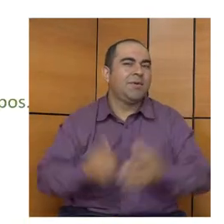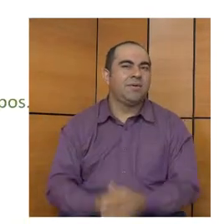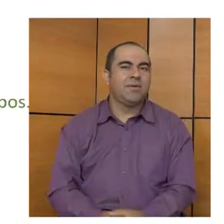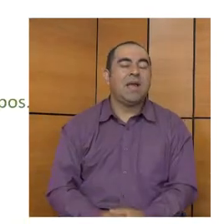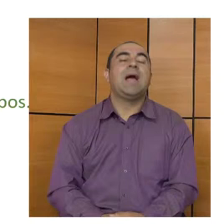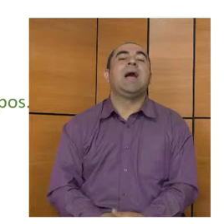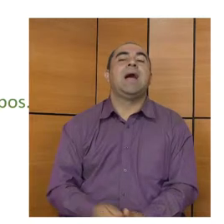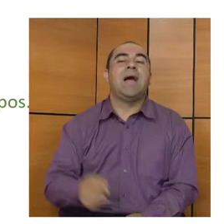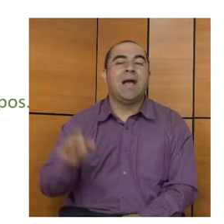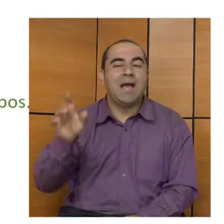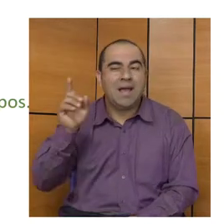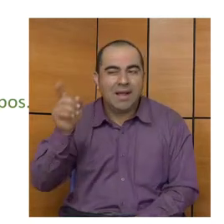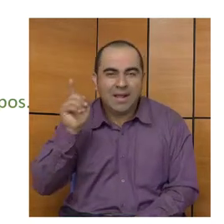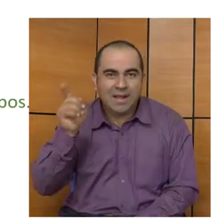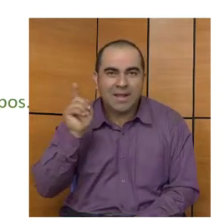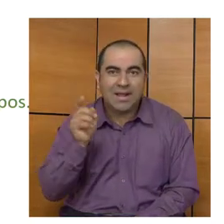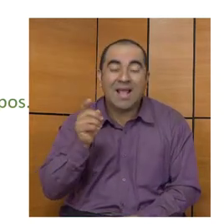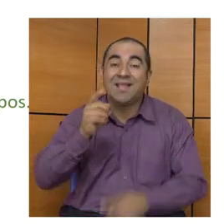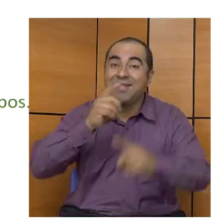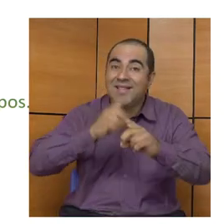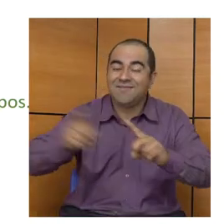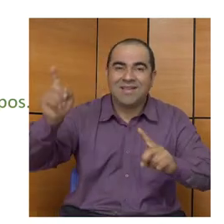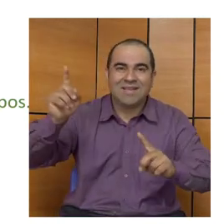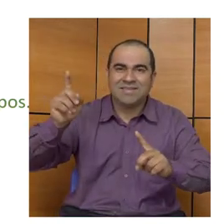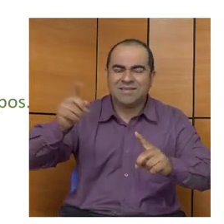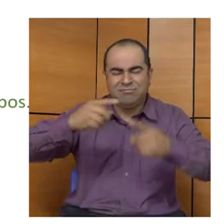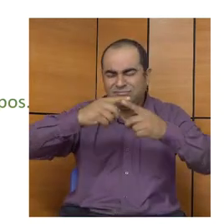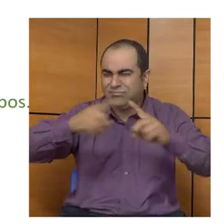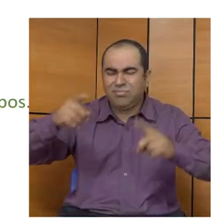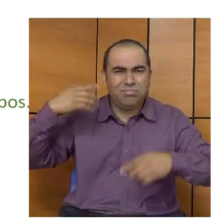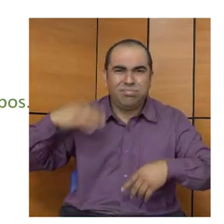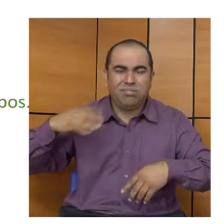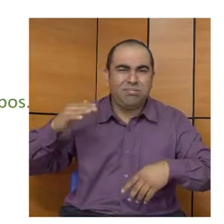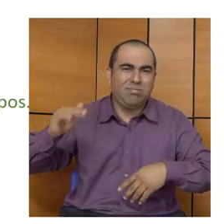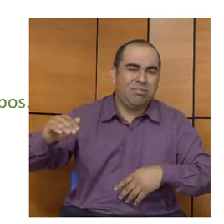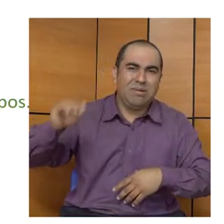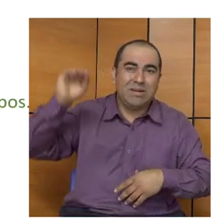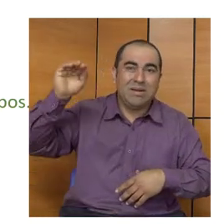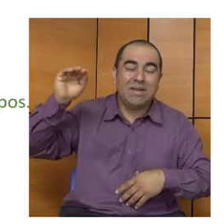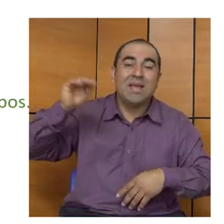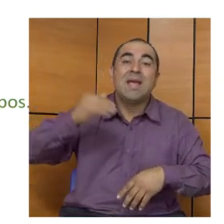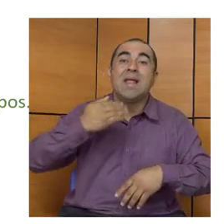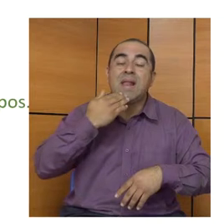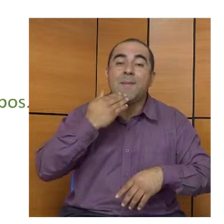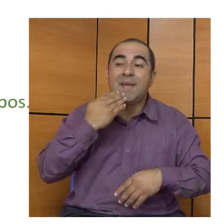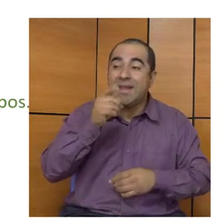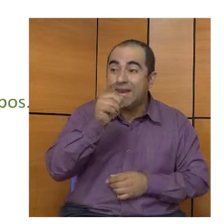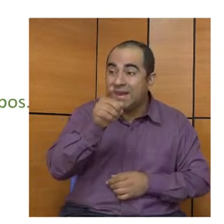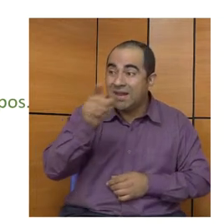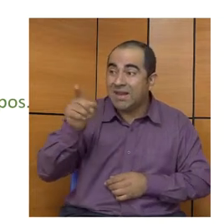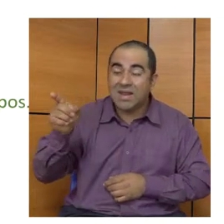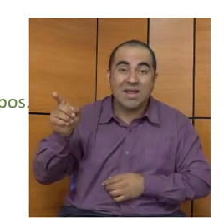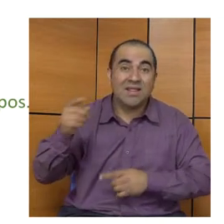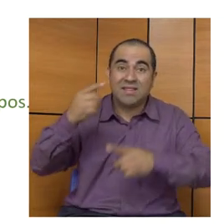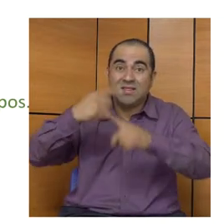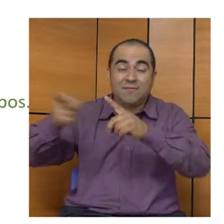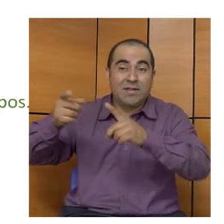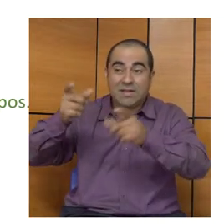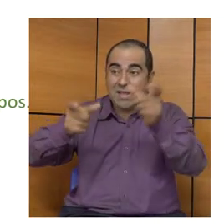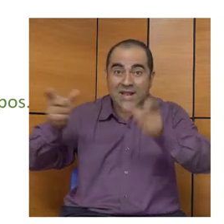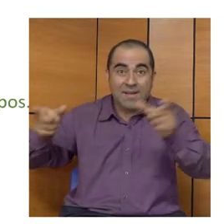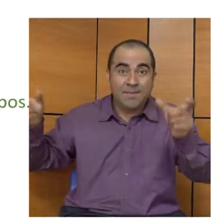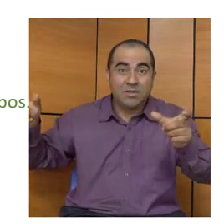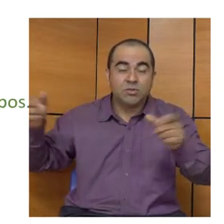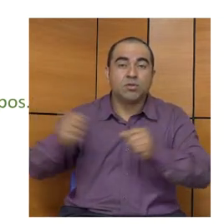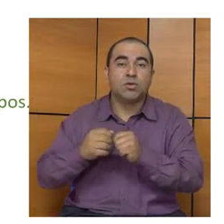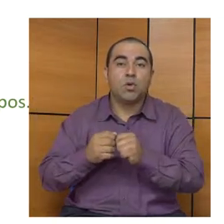Nos encontramos que sí había diferencias significativas en las medias, es decir, en los comportamientos de